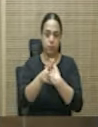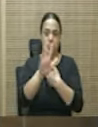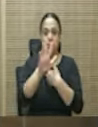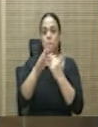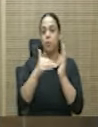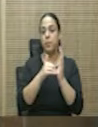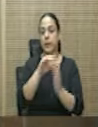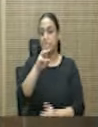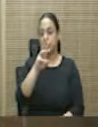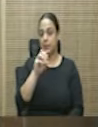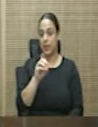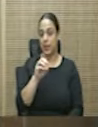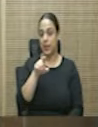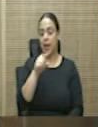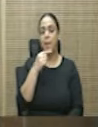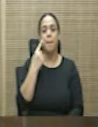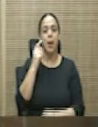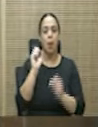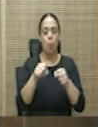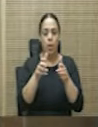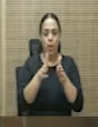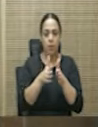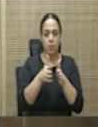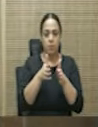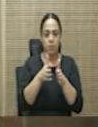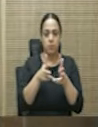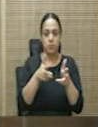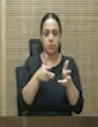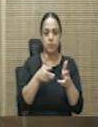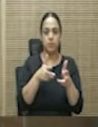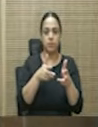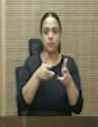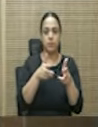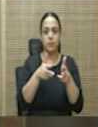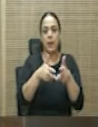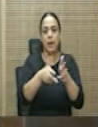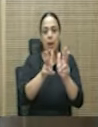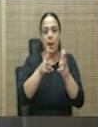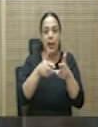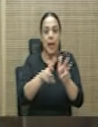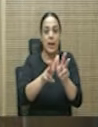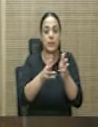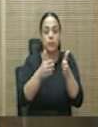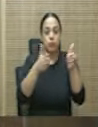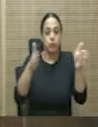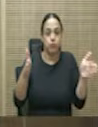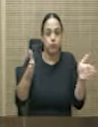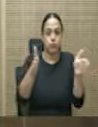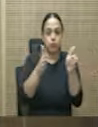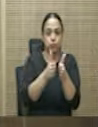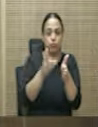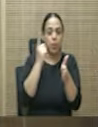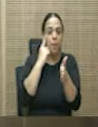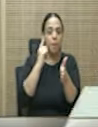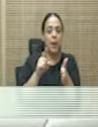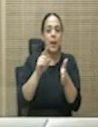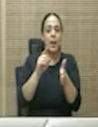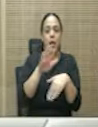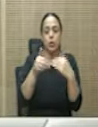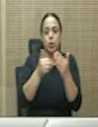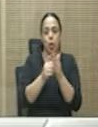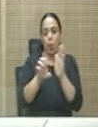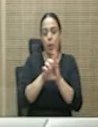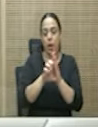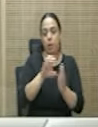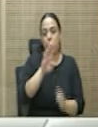públicas para determinar el ancho necesario de las carreteras sin que pueda ser menor a 20 metros en carreteras primarias como el a braulio